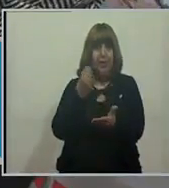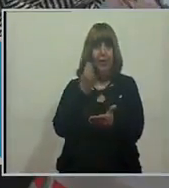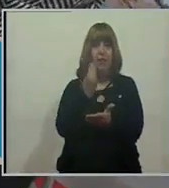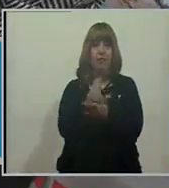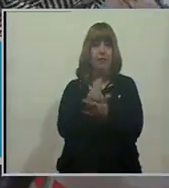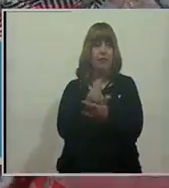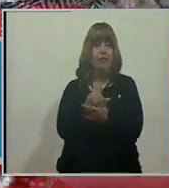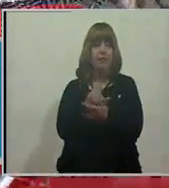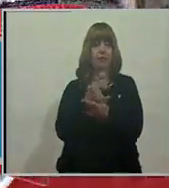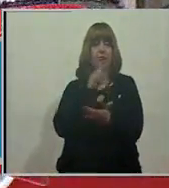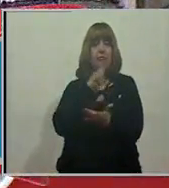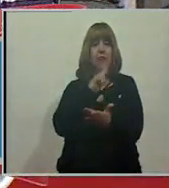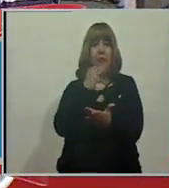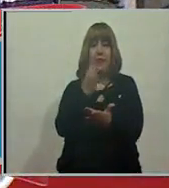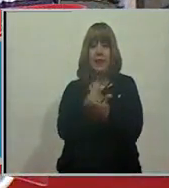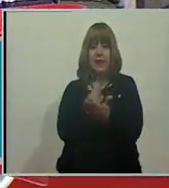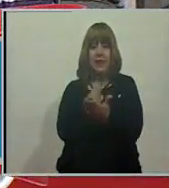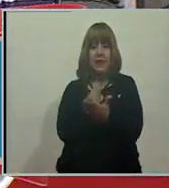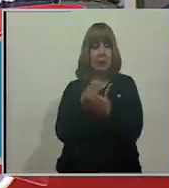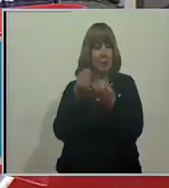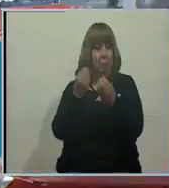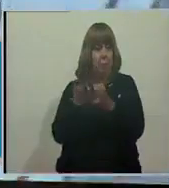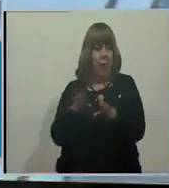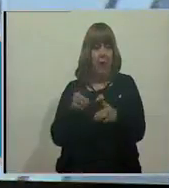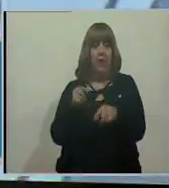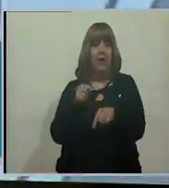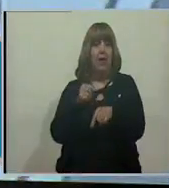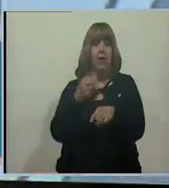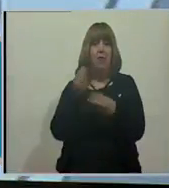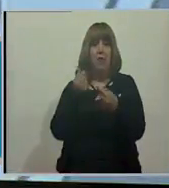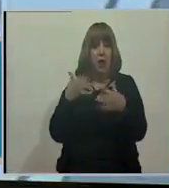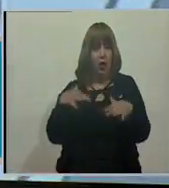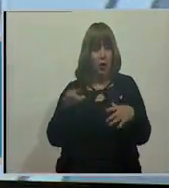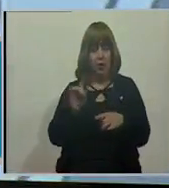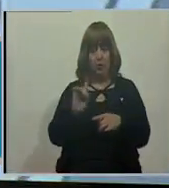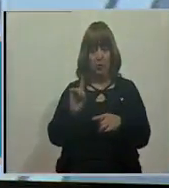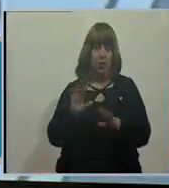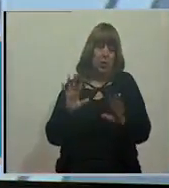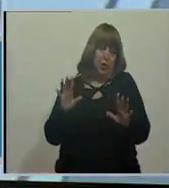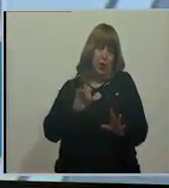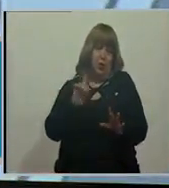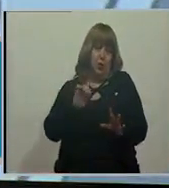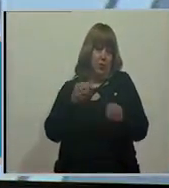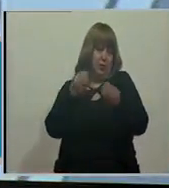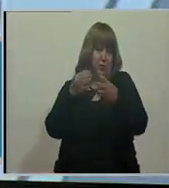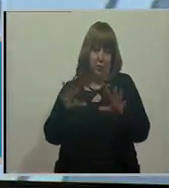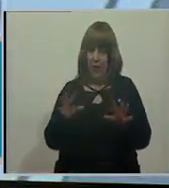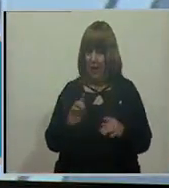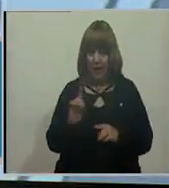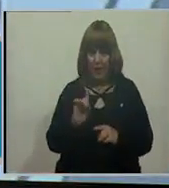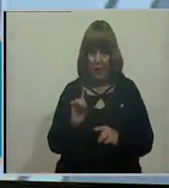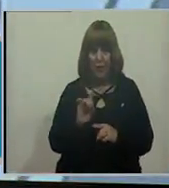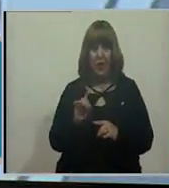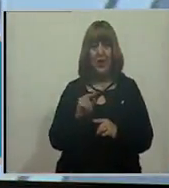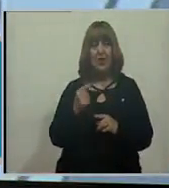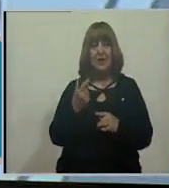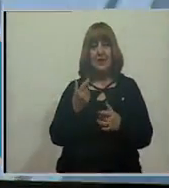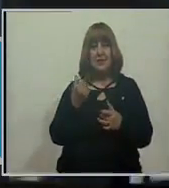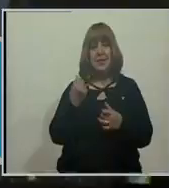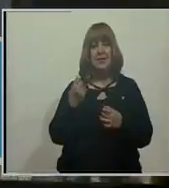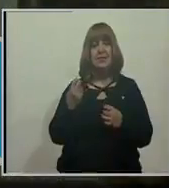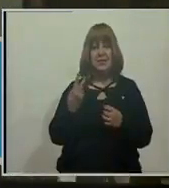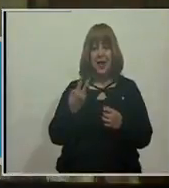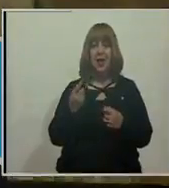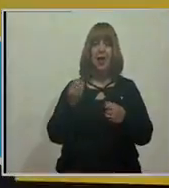No, al contrario. Creo que se potencia y es justamente la mirada que complementa y que